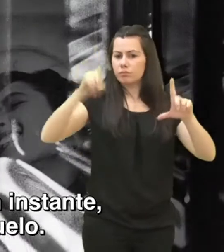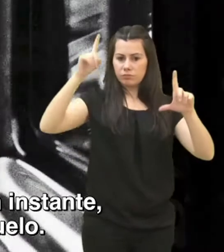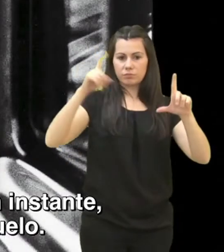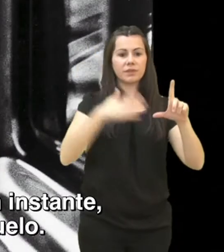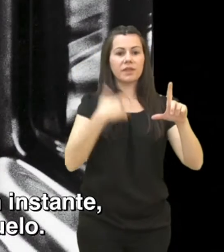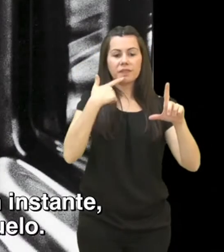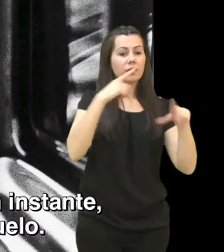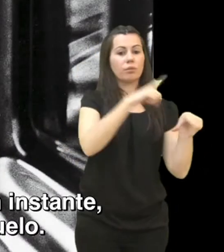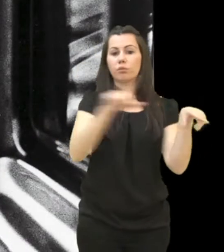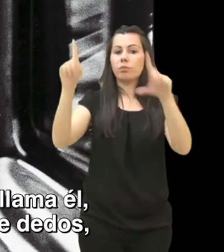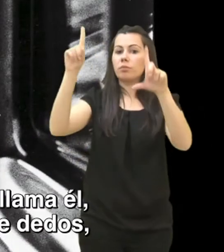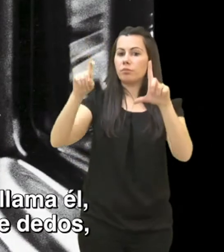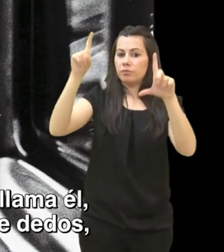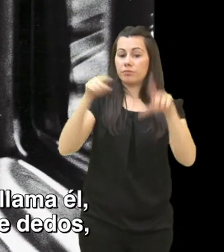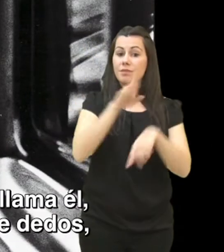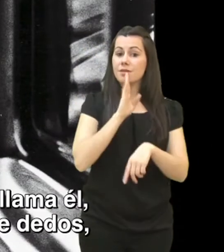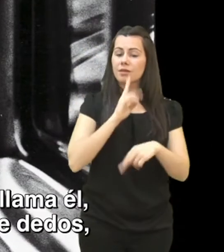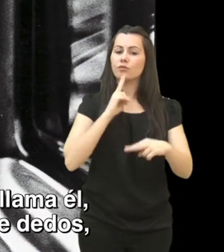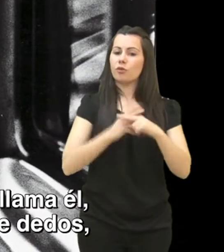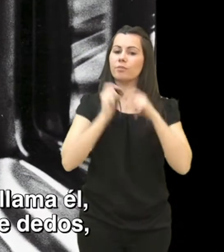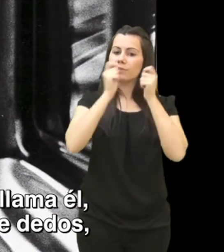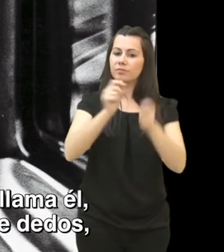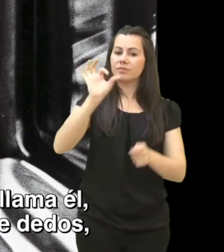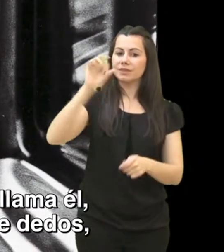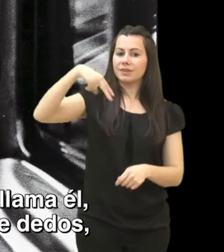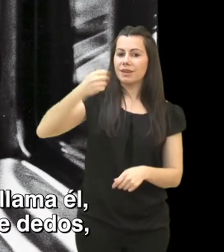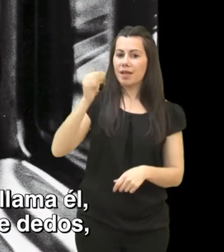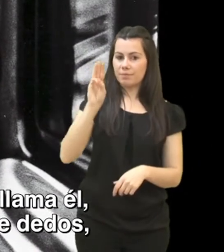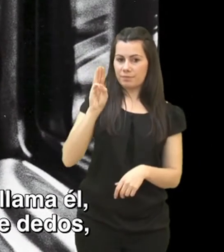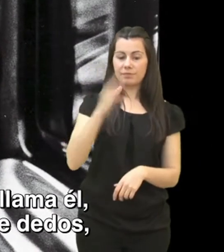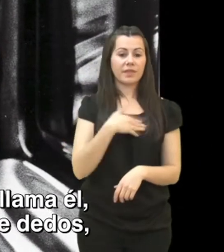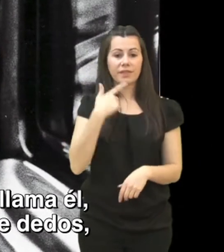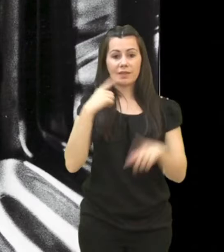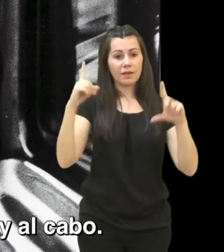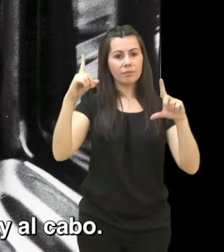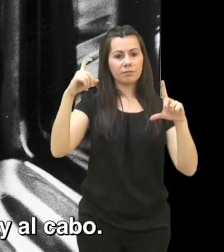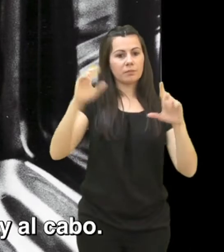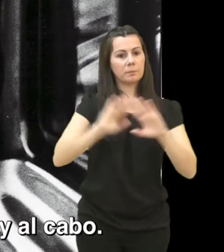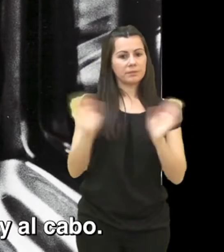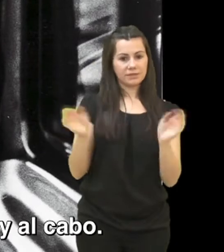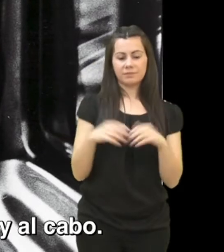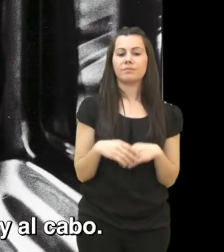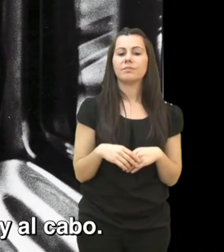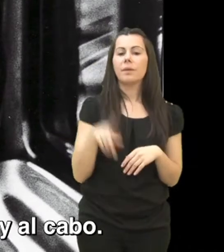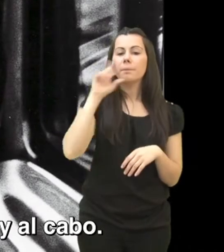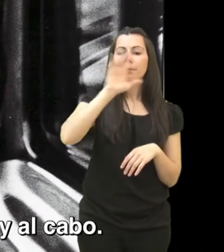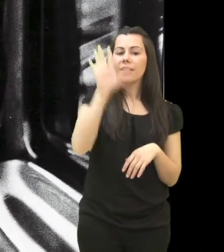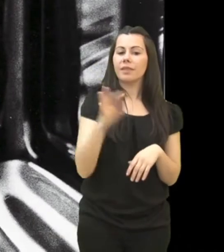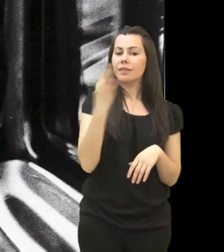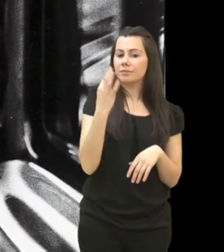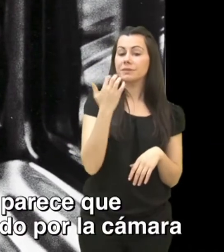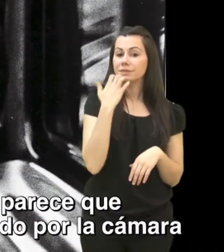instante, cogida al vuelo. Un snap, lo llama él, un chasquido de dedos, un disparo, al fin y al